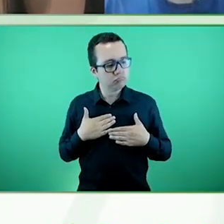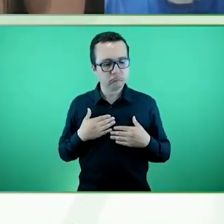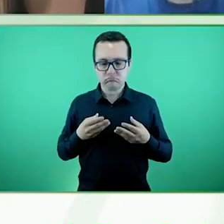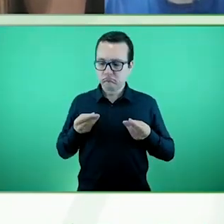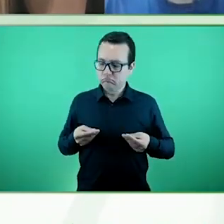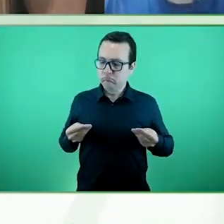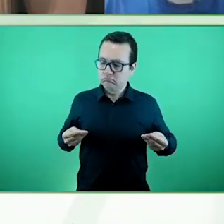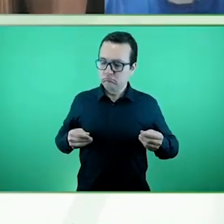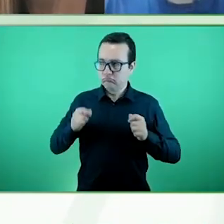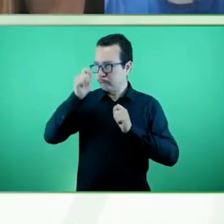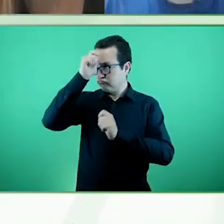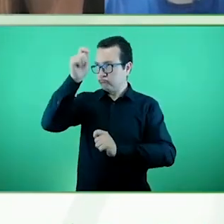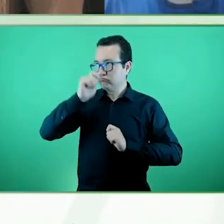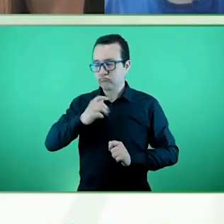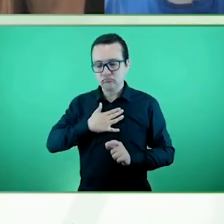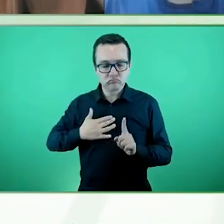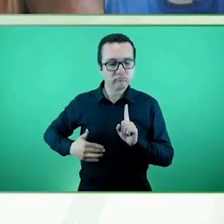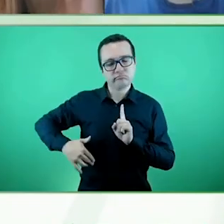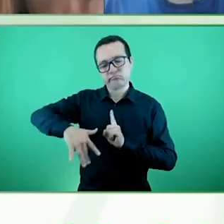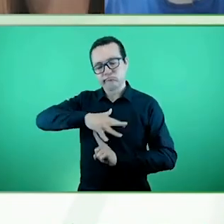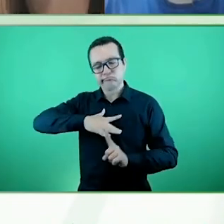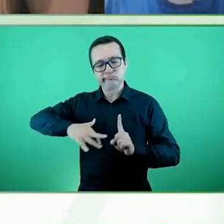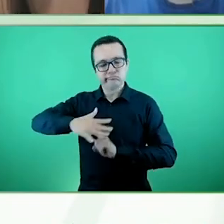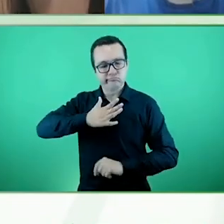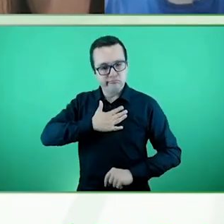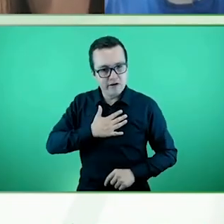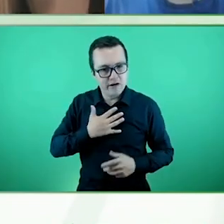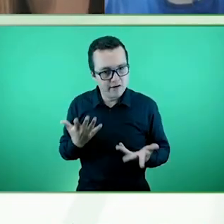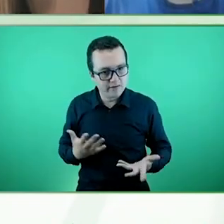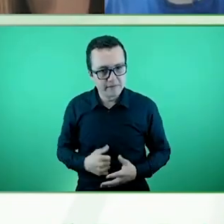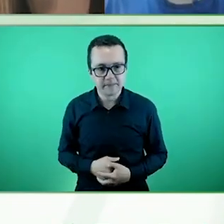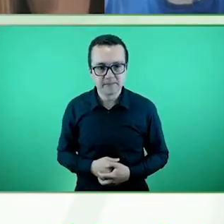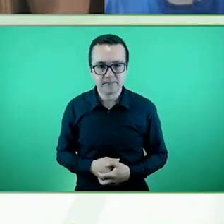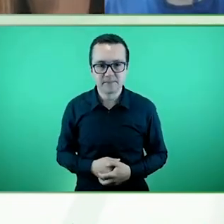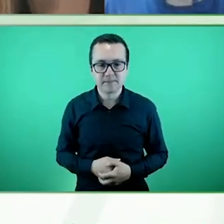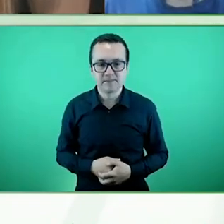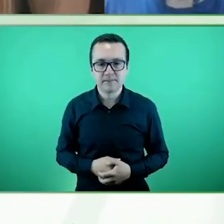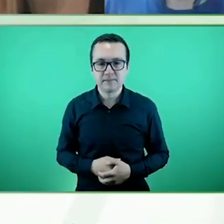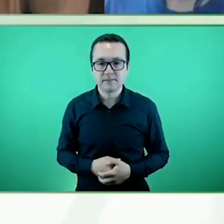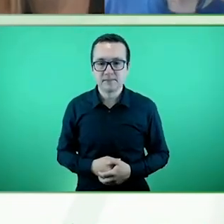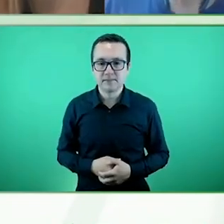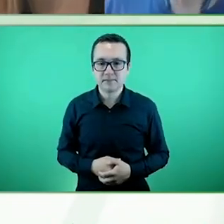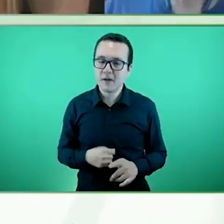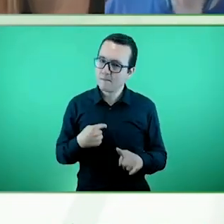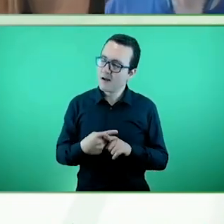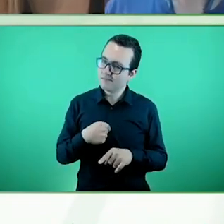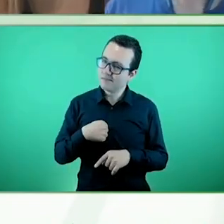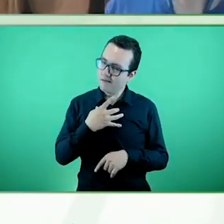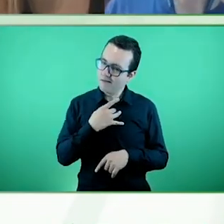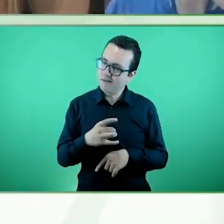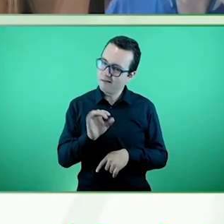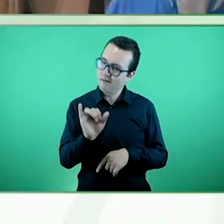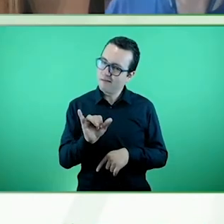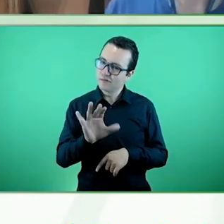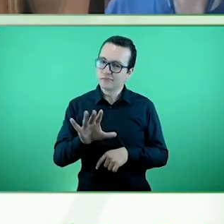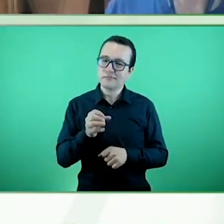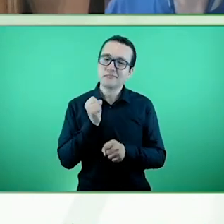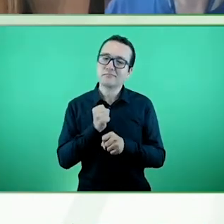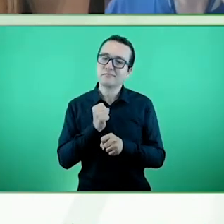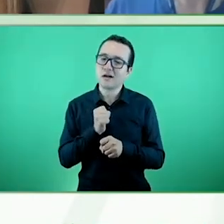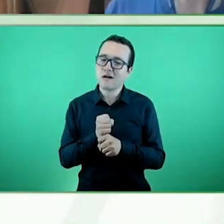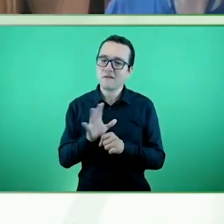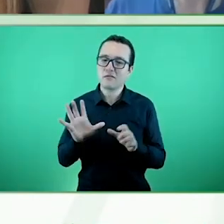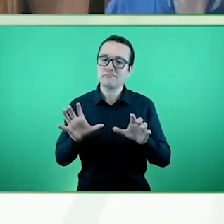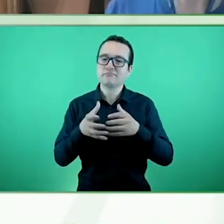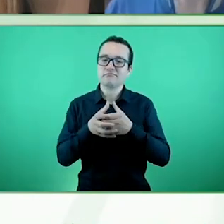en su propio entorno. Y también es interesante el trabajo que ustedes realizan desde la sociedad civil,